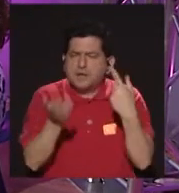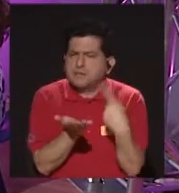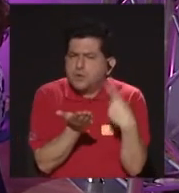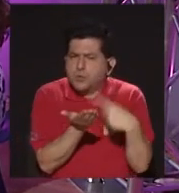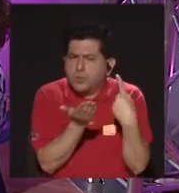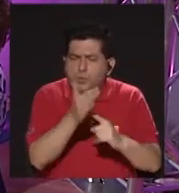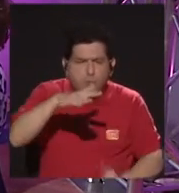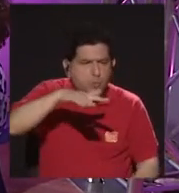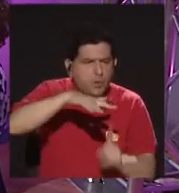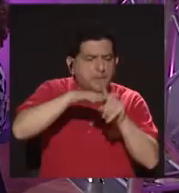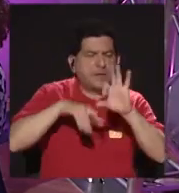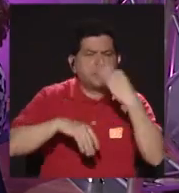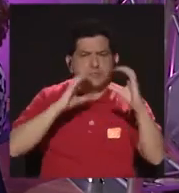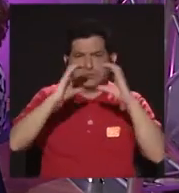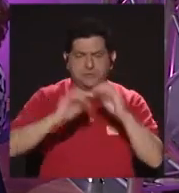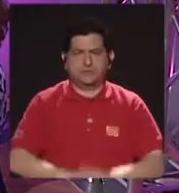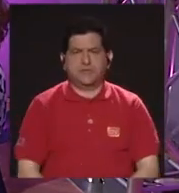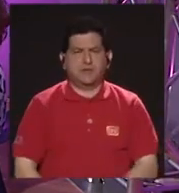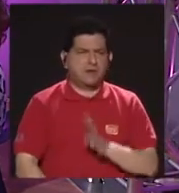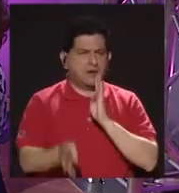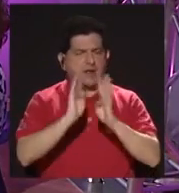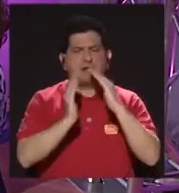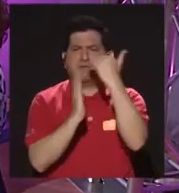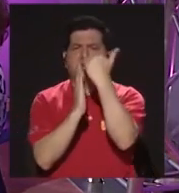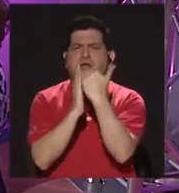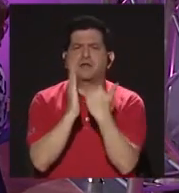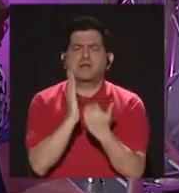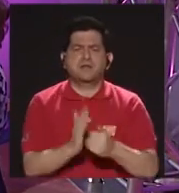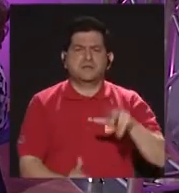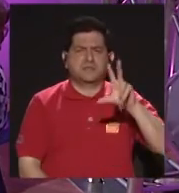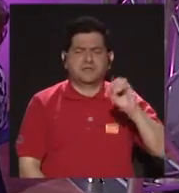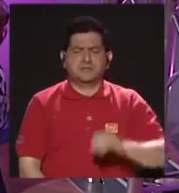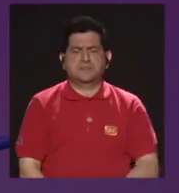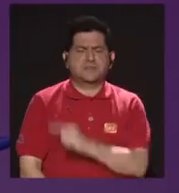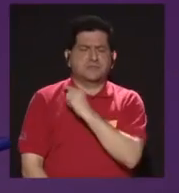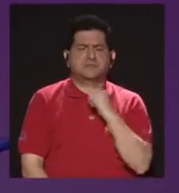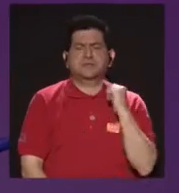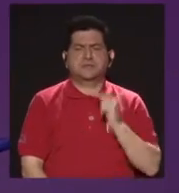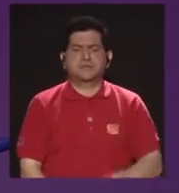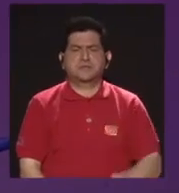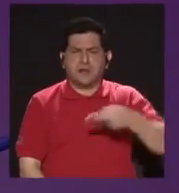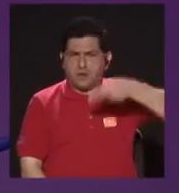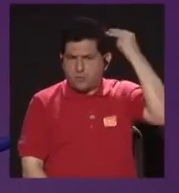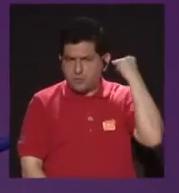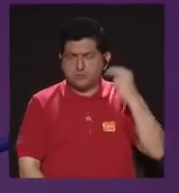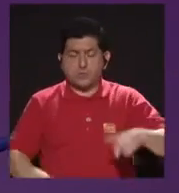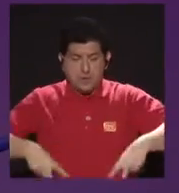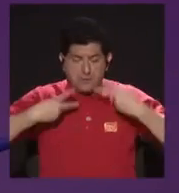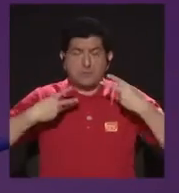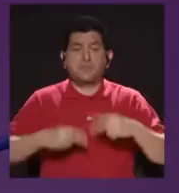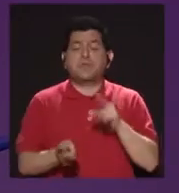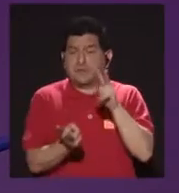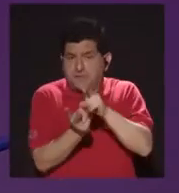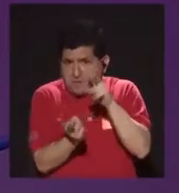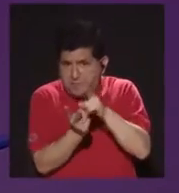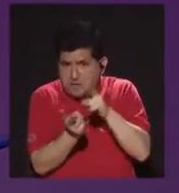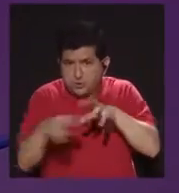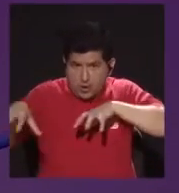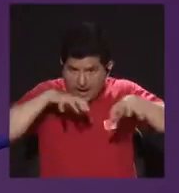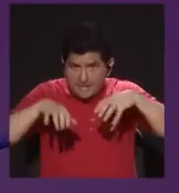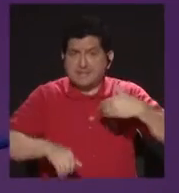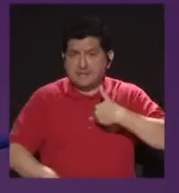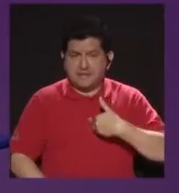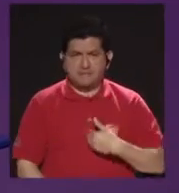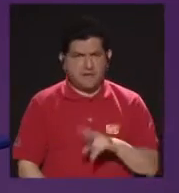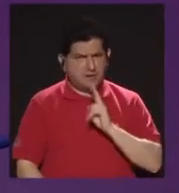que han aparecido en los medios hablaron de una lista de 30 sacerdotes homosexuales que mantienen una vida sexual activa es cierto que